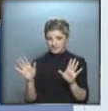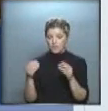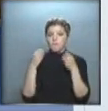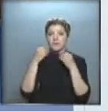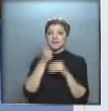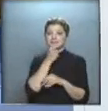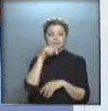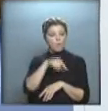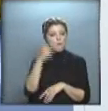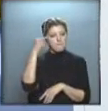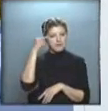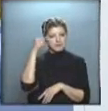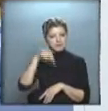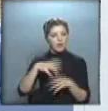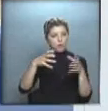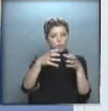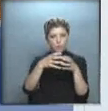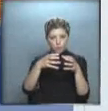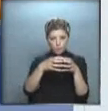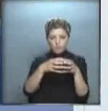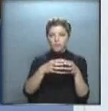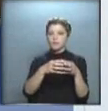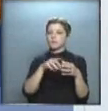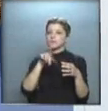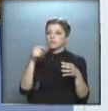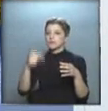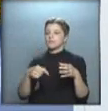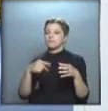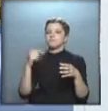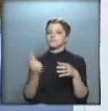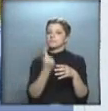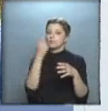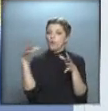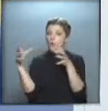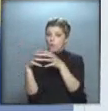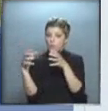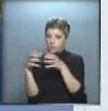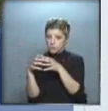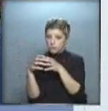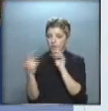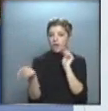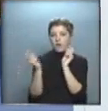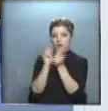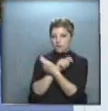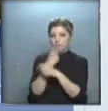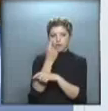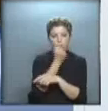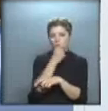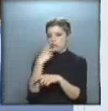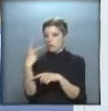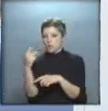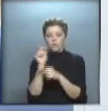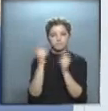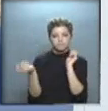porque vos tenés que convertir la masividad en comunidad, la homogeneidad en heterogeneidad y singularidad, y eso está costando,